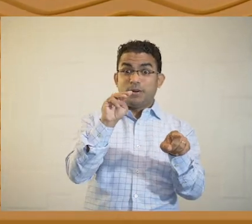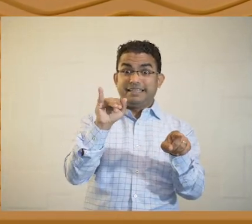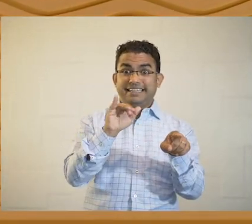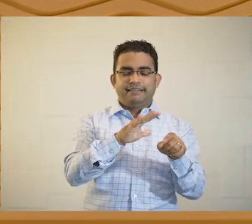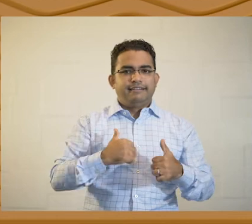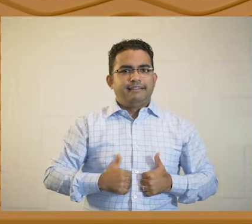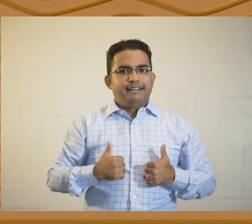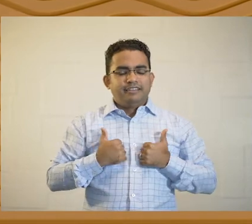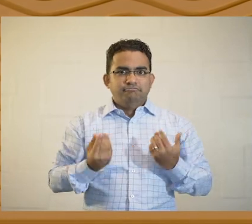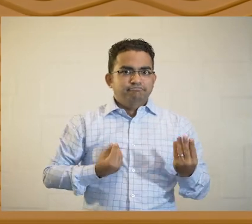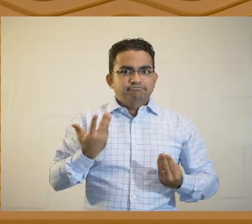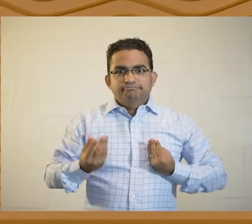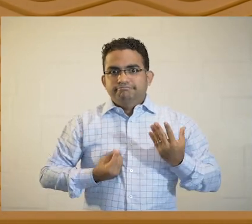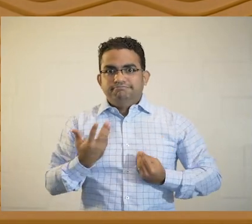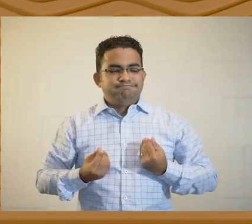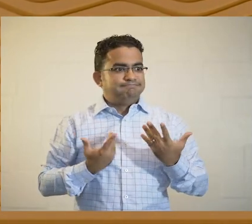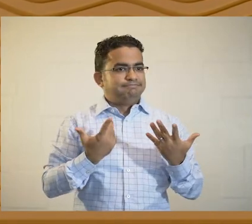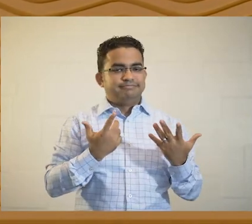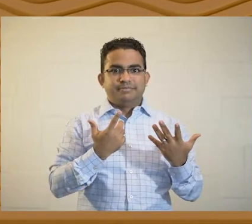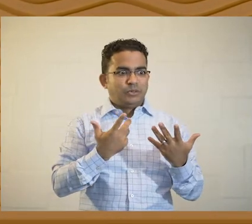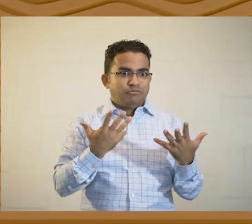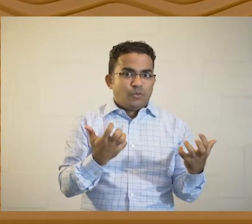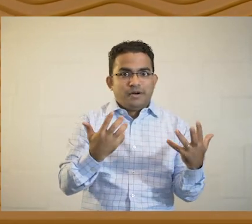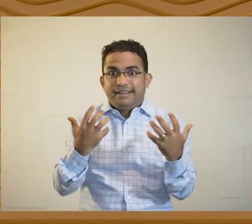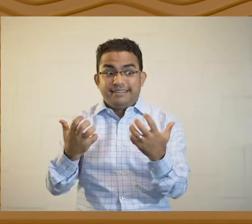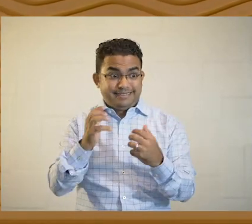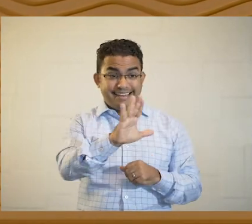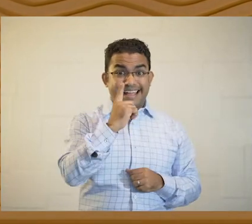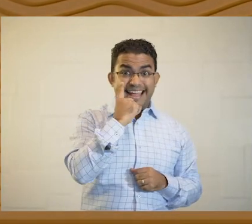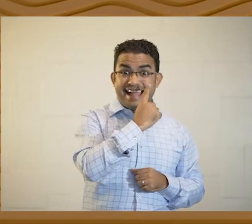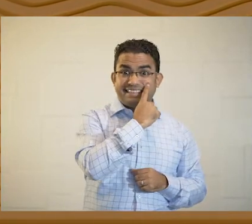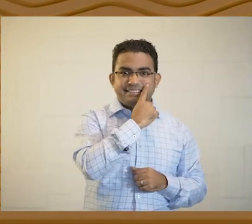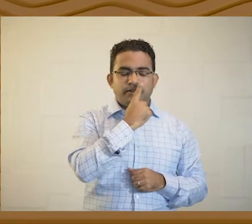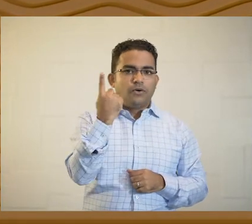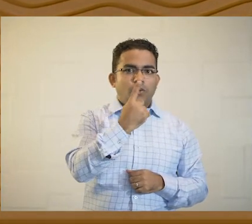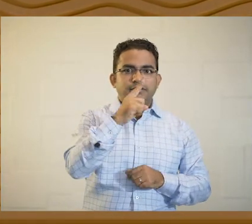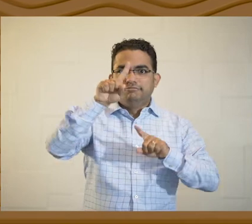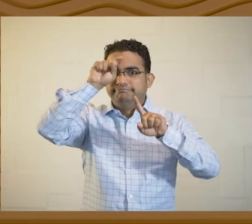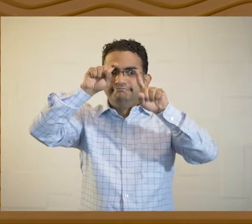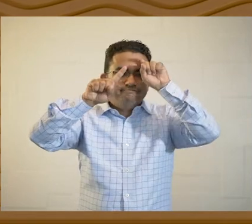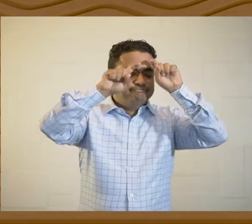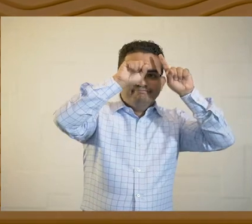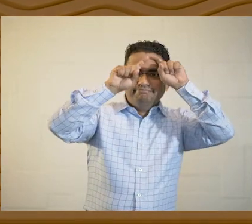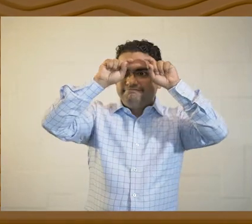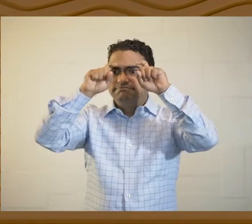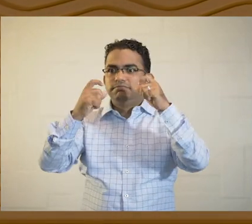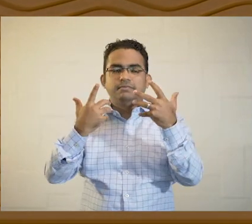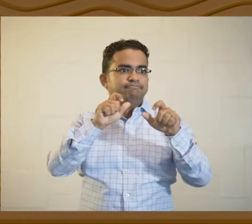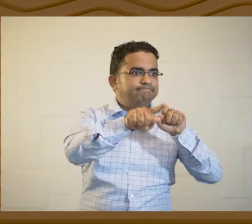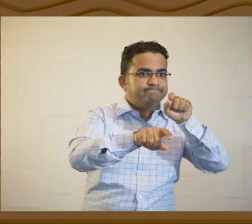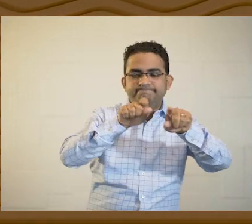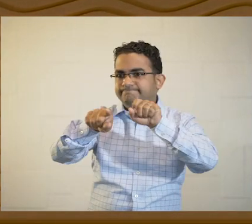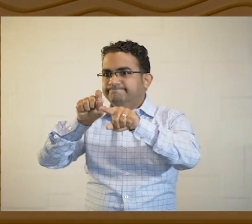la vida le brota con impulso de alas llenas. Sus ojos están siempre preguntando al acecho de